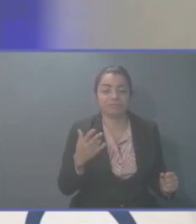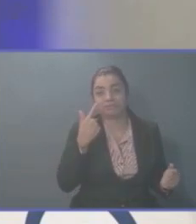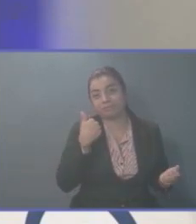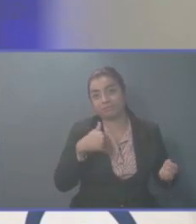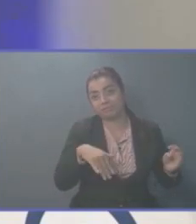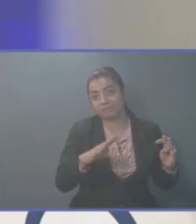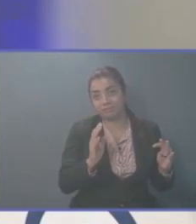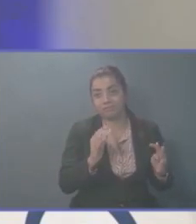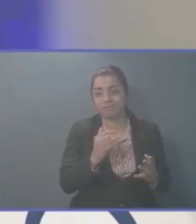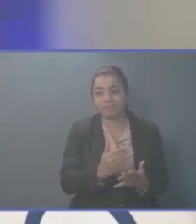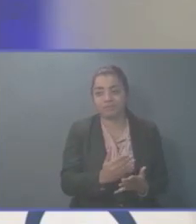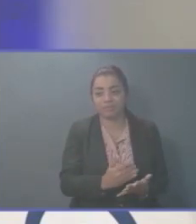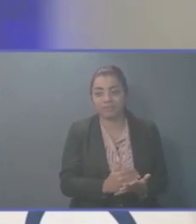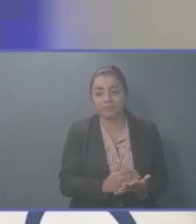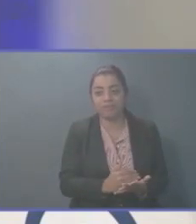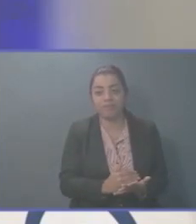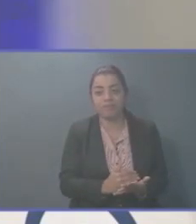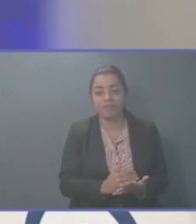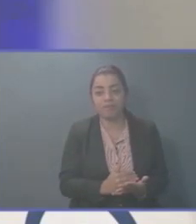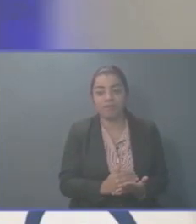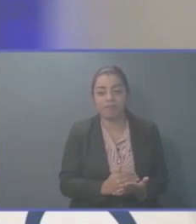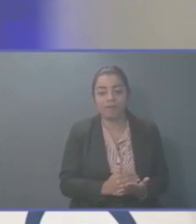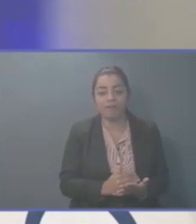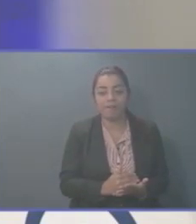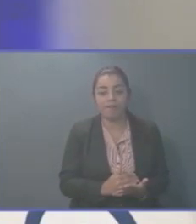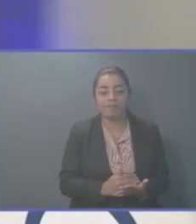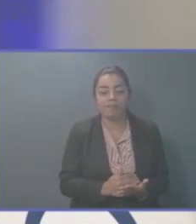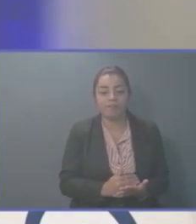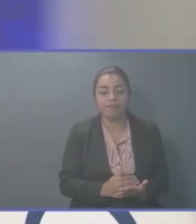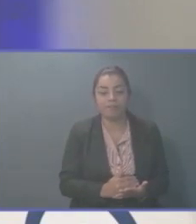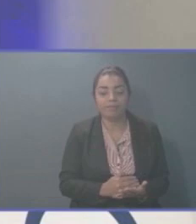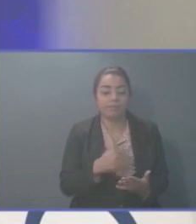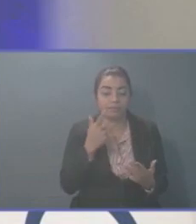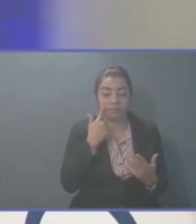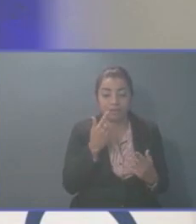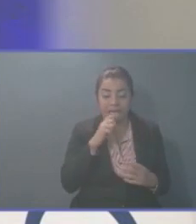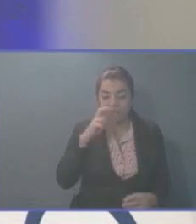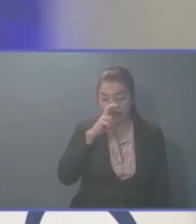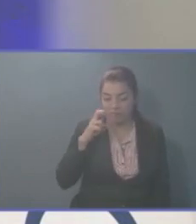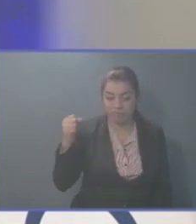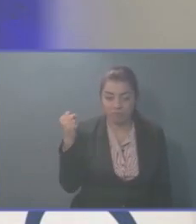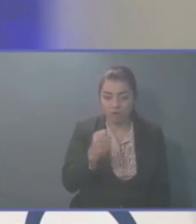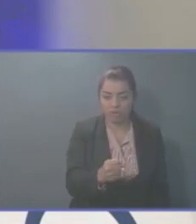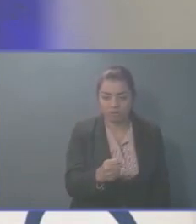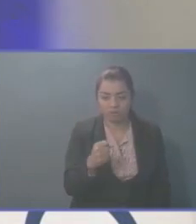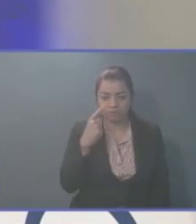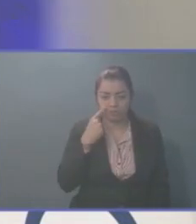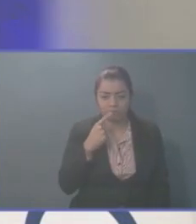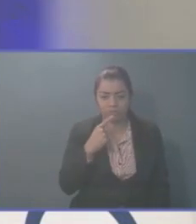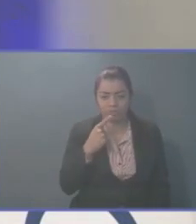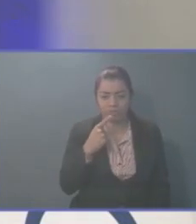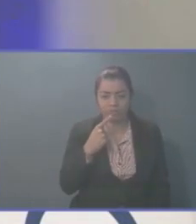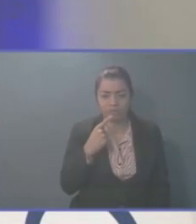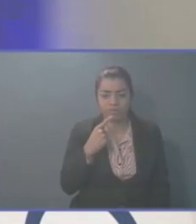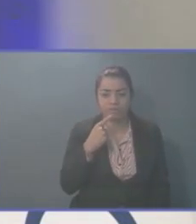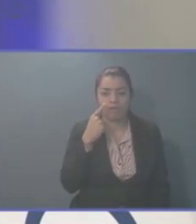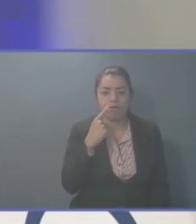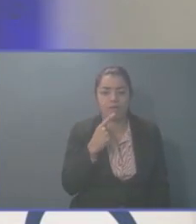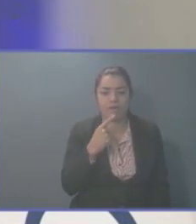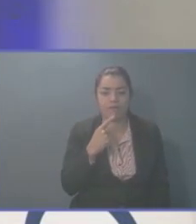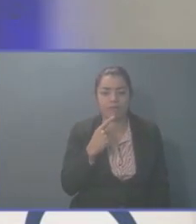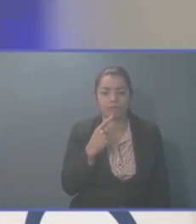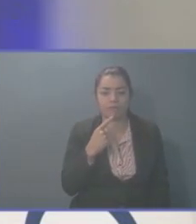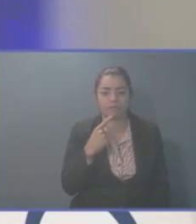la imposición, no el uso desmedido de la fuerza también, porque en los videos claramente se ve